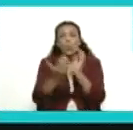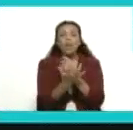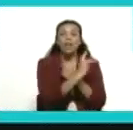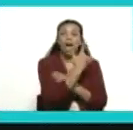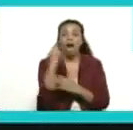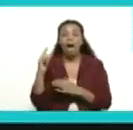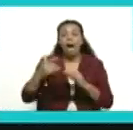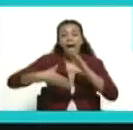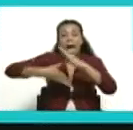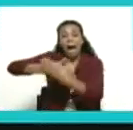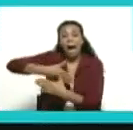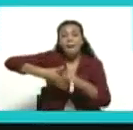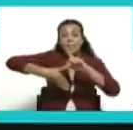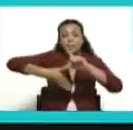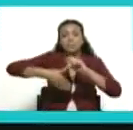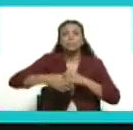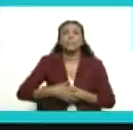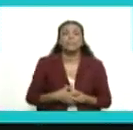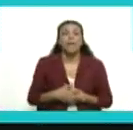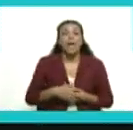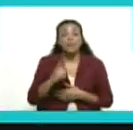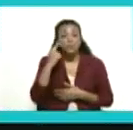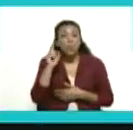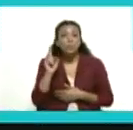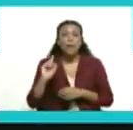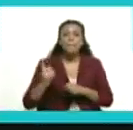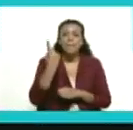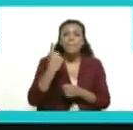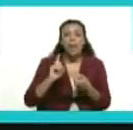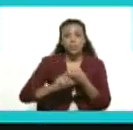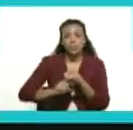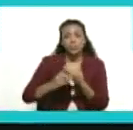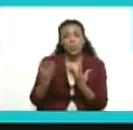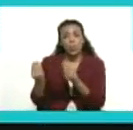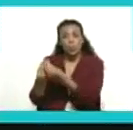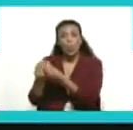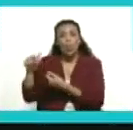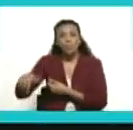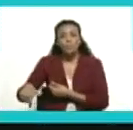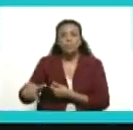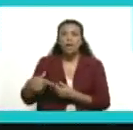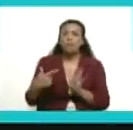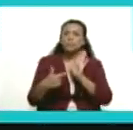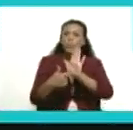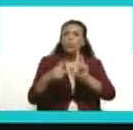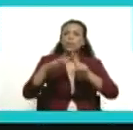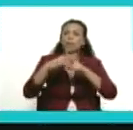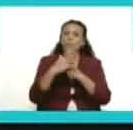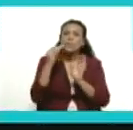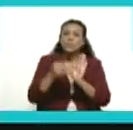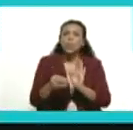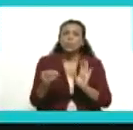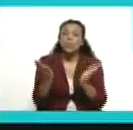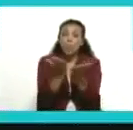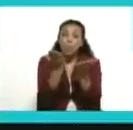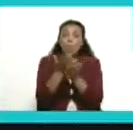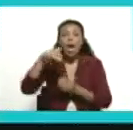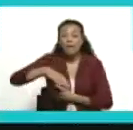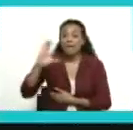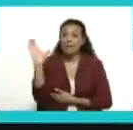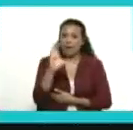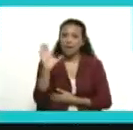Amazonas. En el espacio dedicado a la primera combatiente, Concilia, destacaremos un caso de rehabilitación de una escuela en